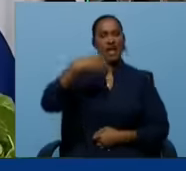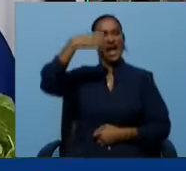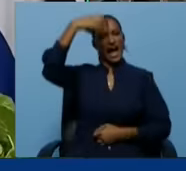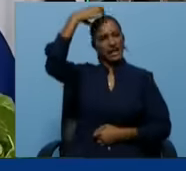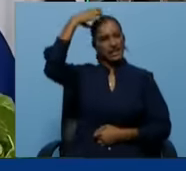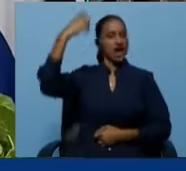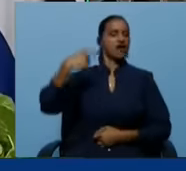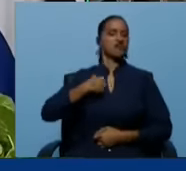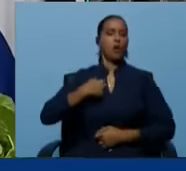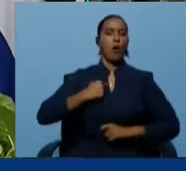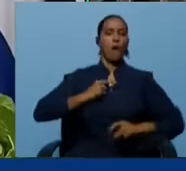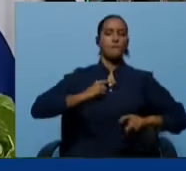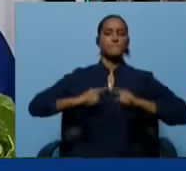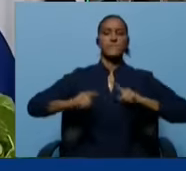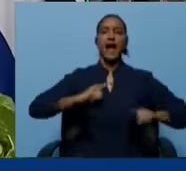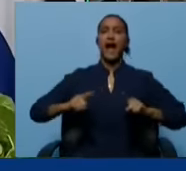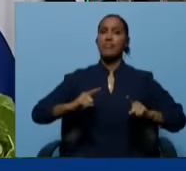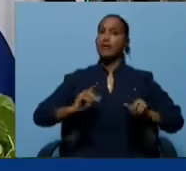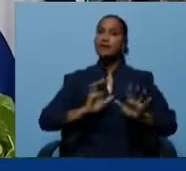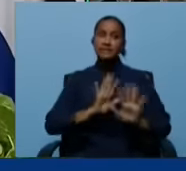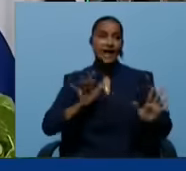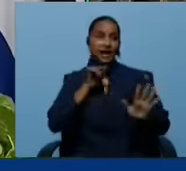Ahí estaba ya